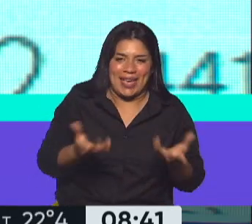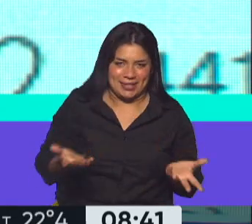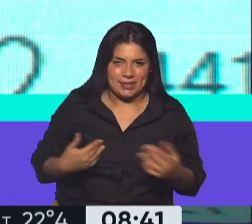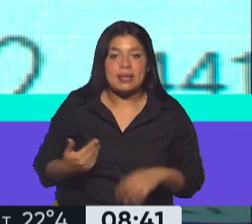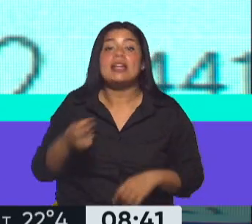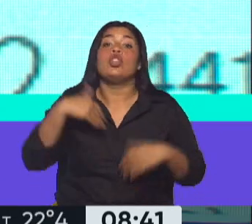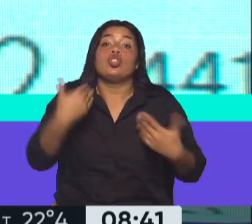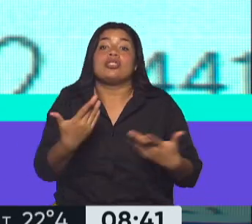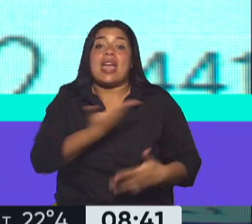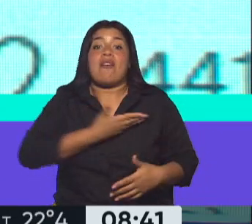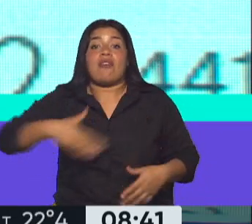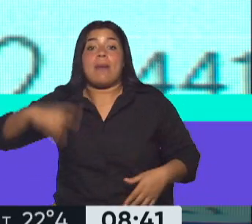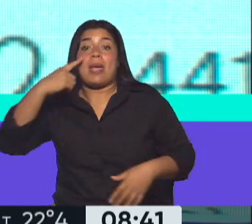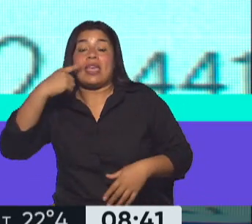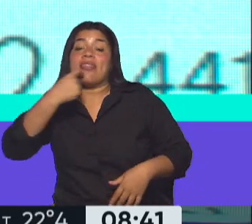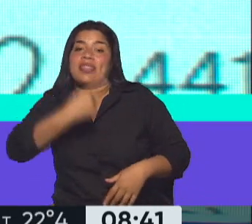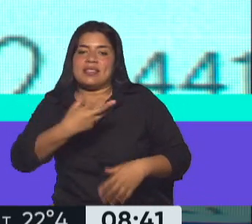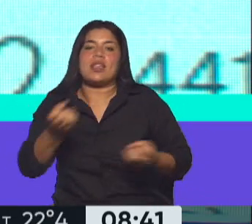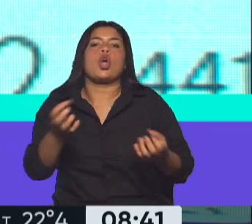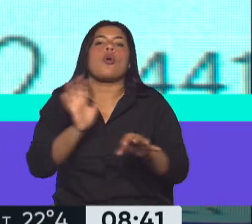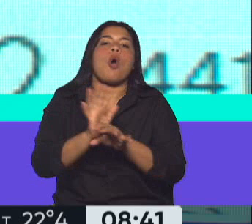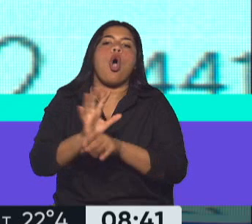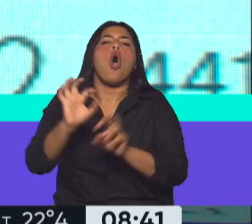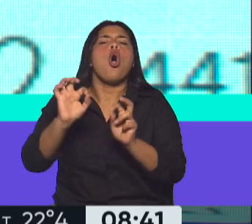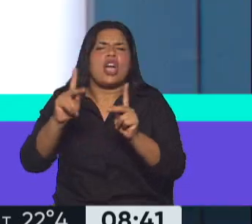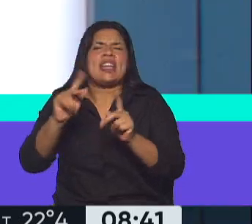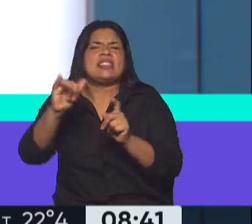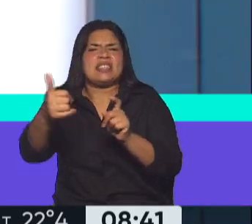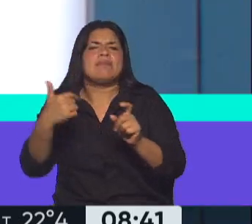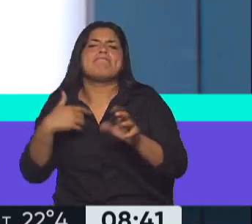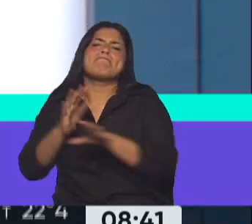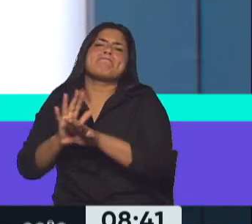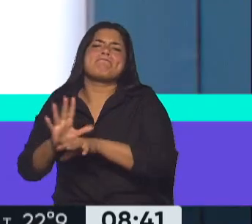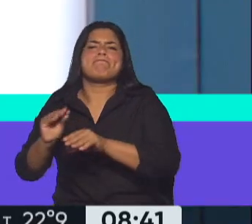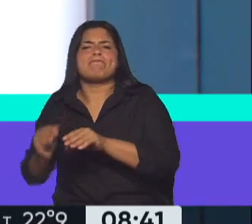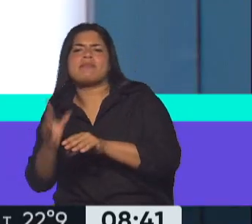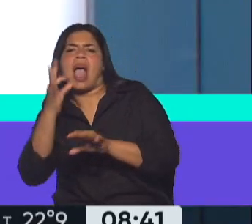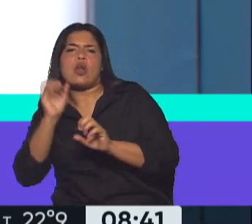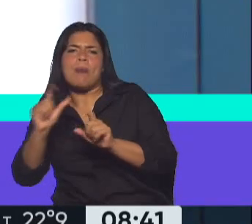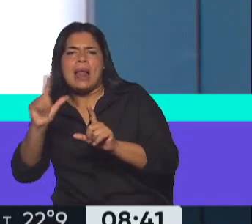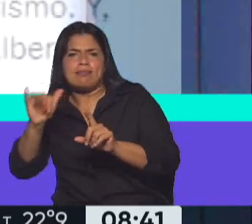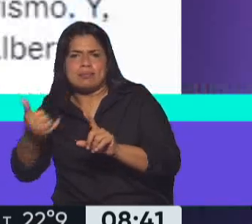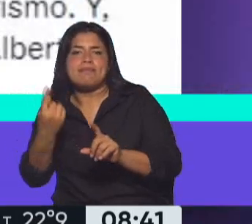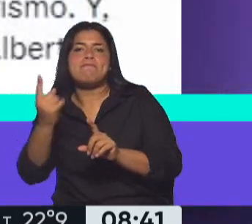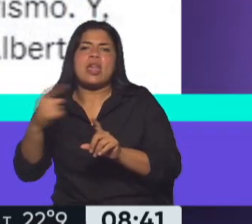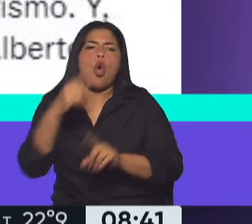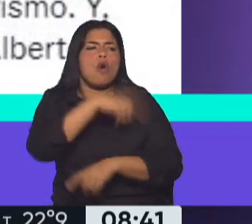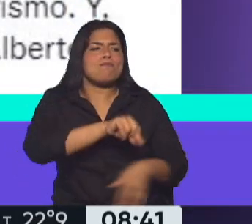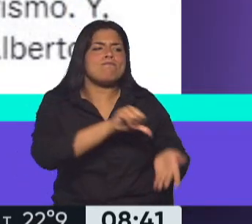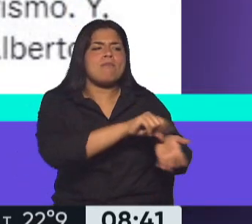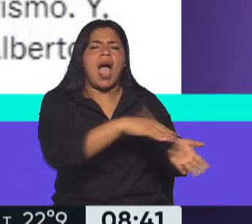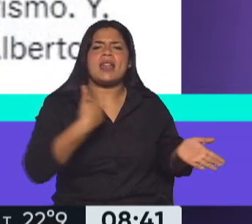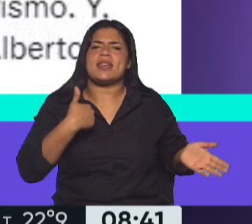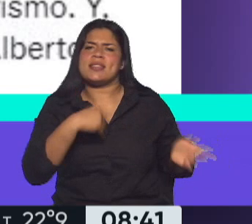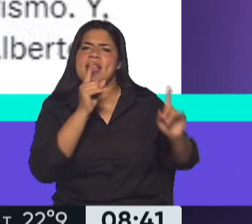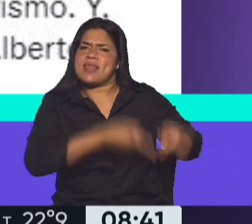hago mi autocrítica, pero también quiero decir que del otro lado no recibí lo que me habían prometido. Así es. Y mirá, Guido Sandleris, expresidente del Banco Central,